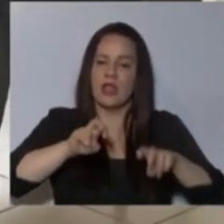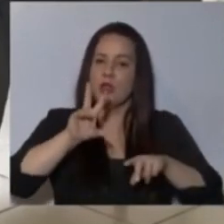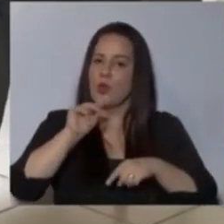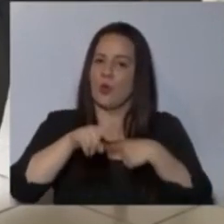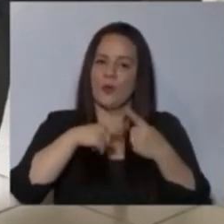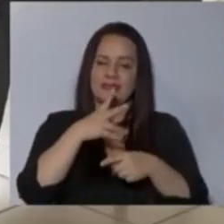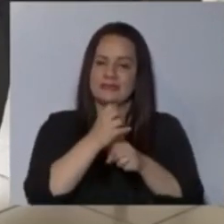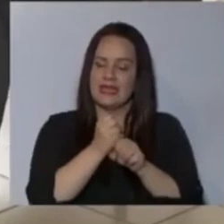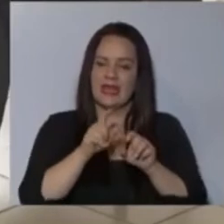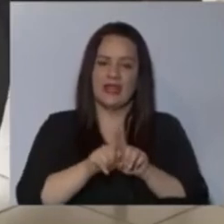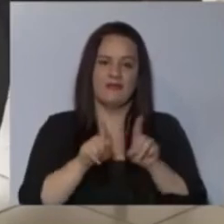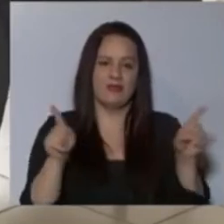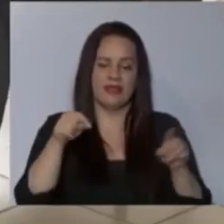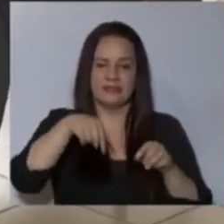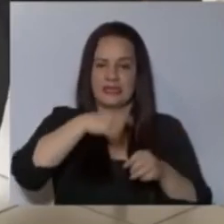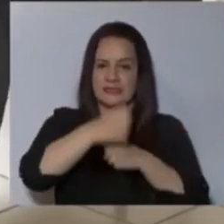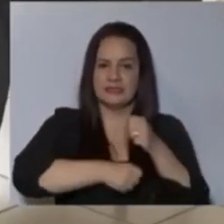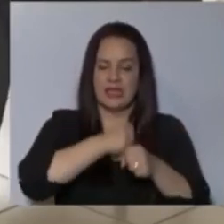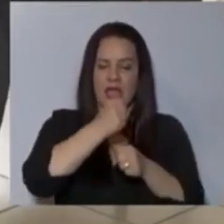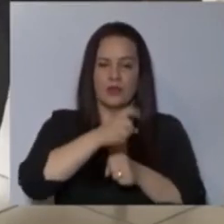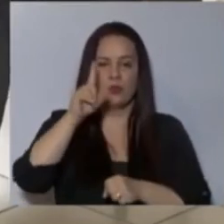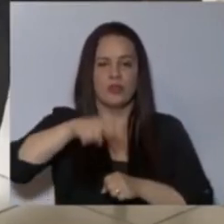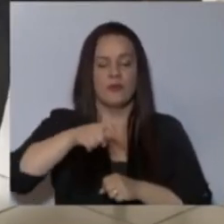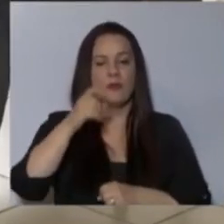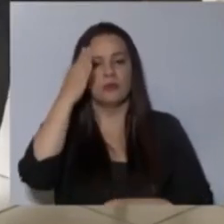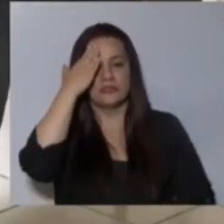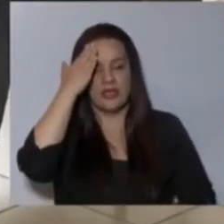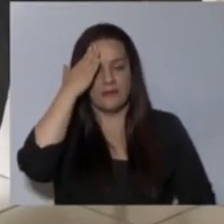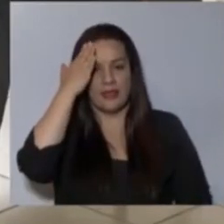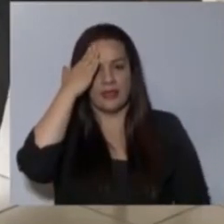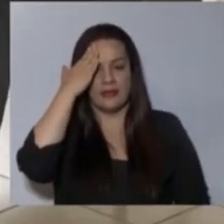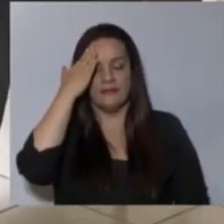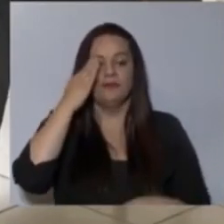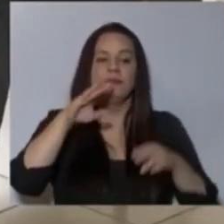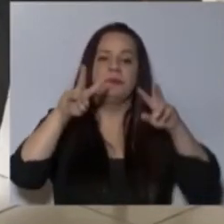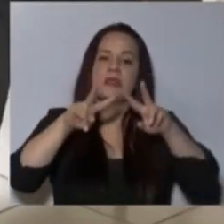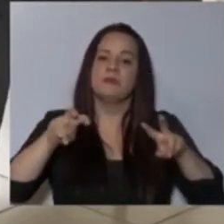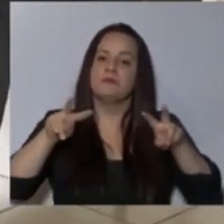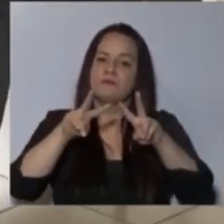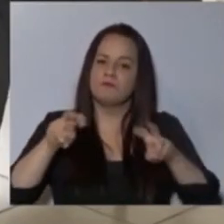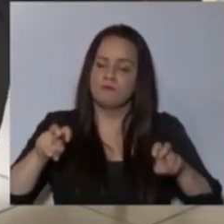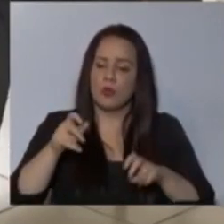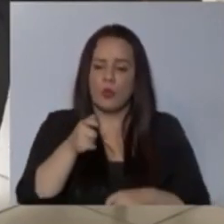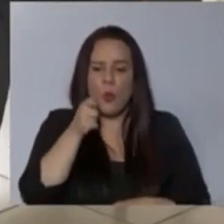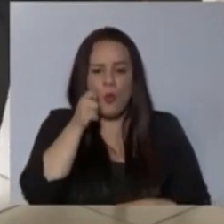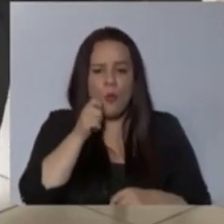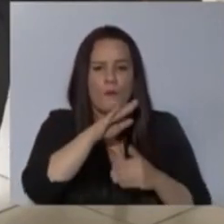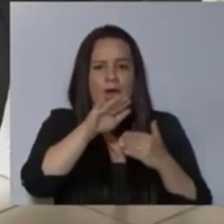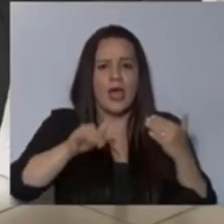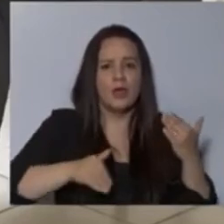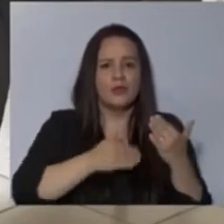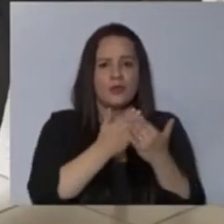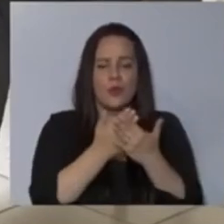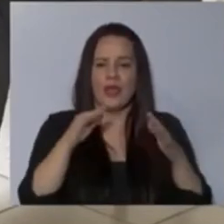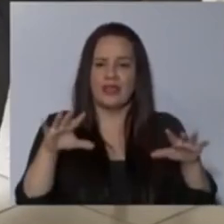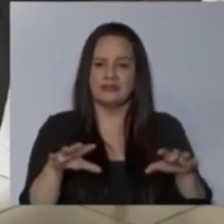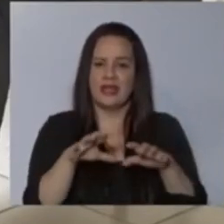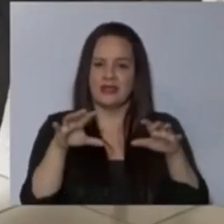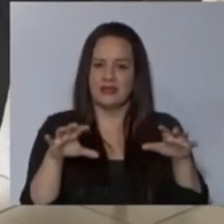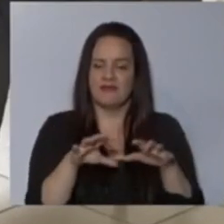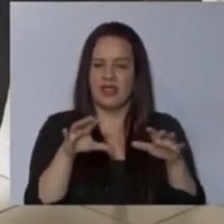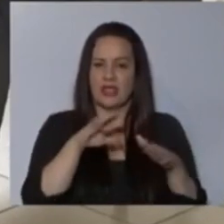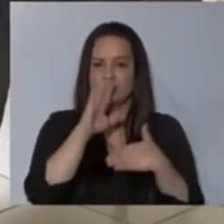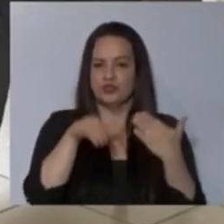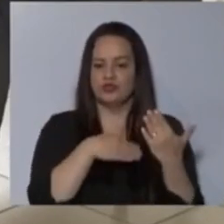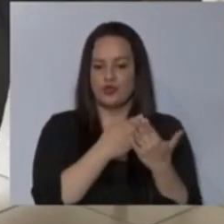este año. Hay que tomar en consideración, revisar con lupa todas las actividades y todos